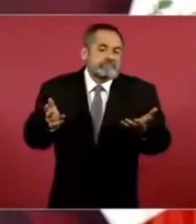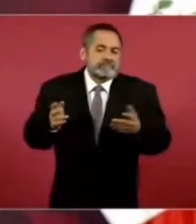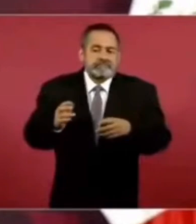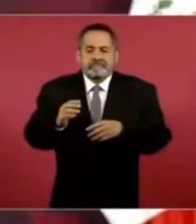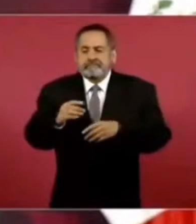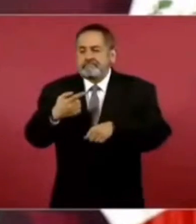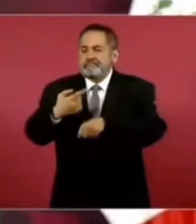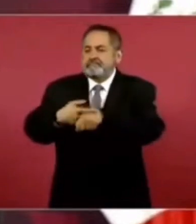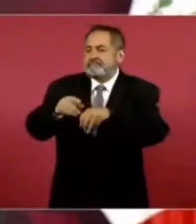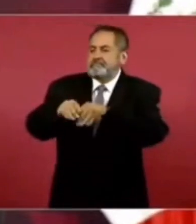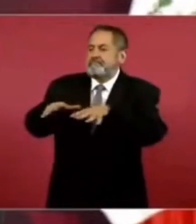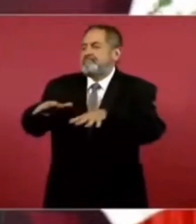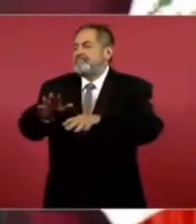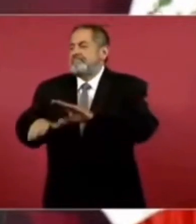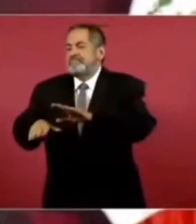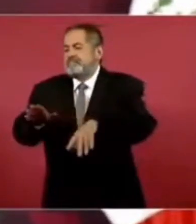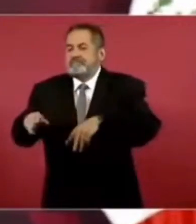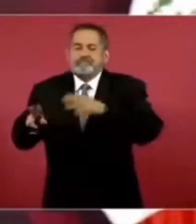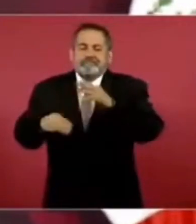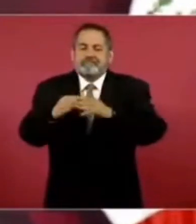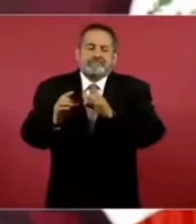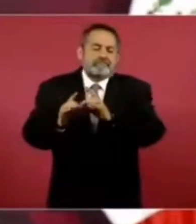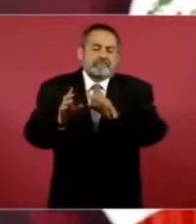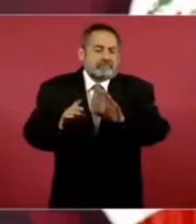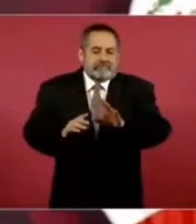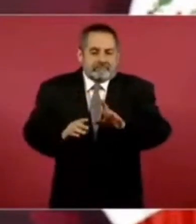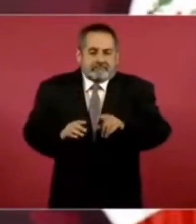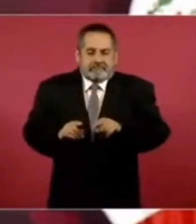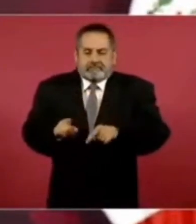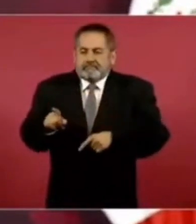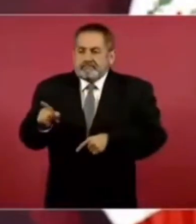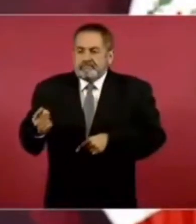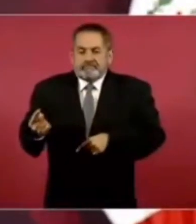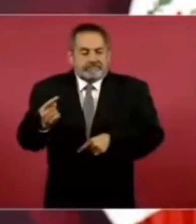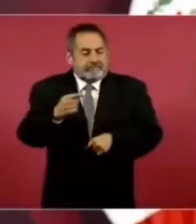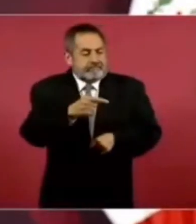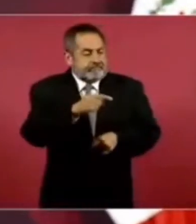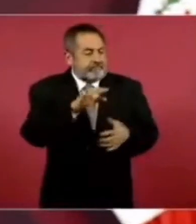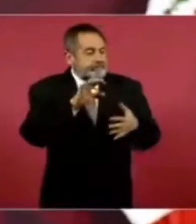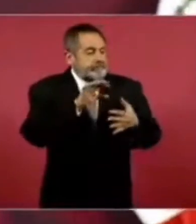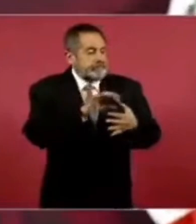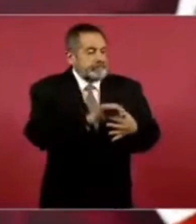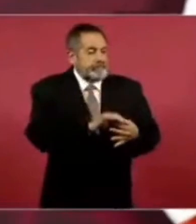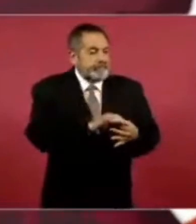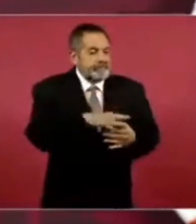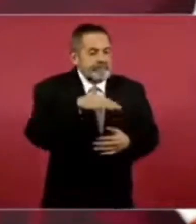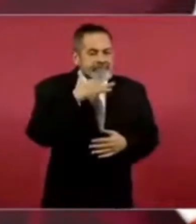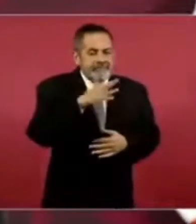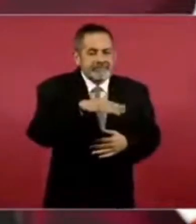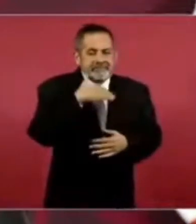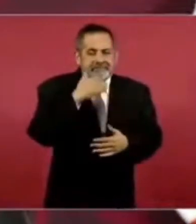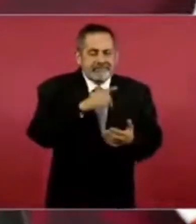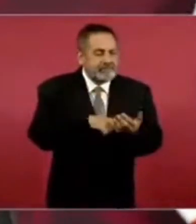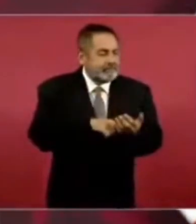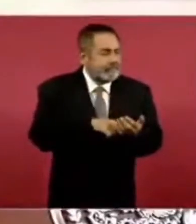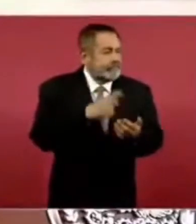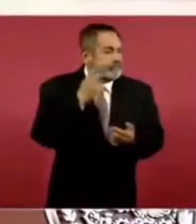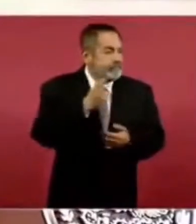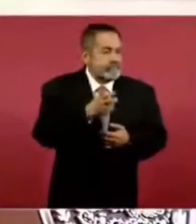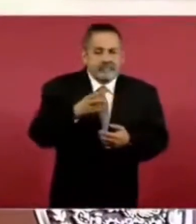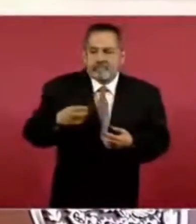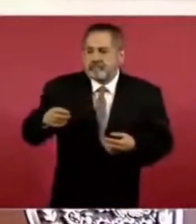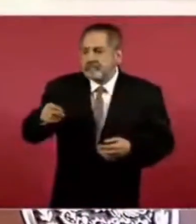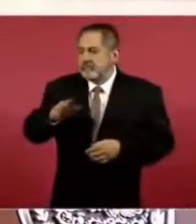pandemia mundial, sino es algo vinculado a corrupción, a